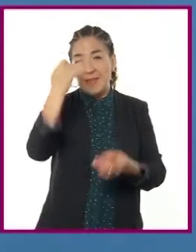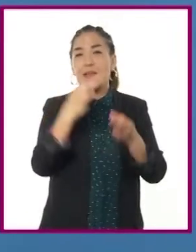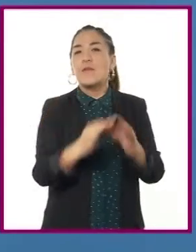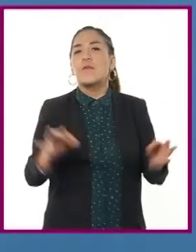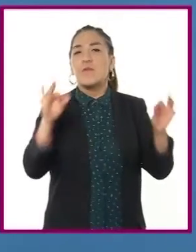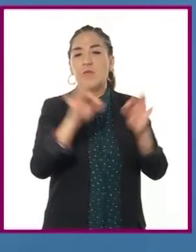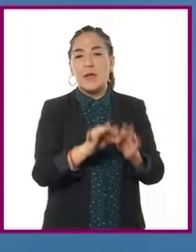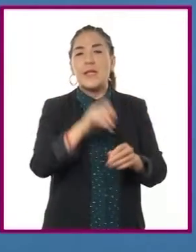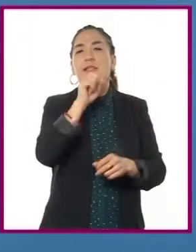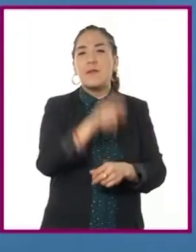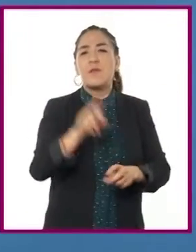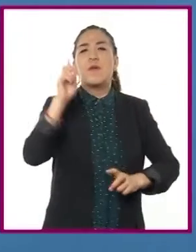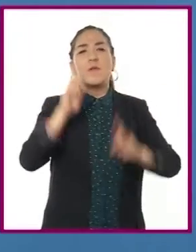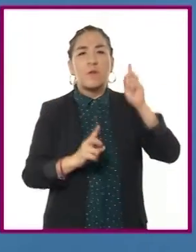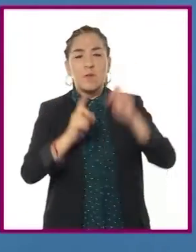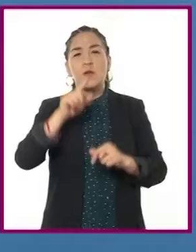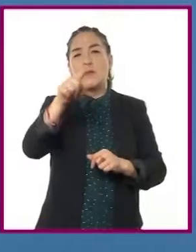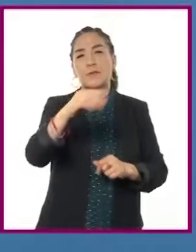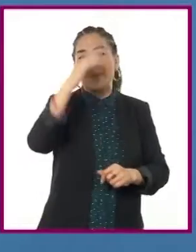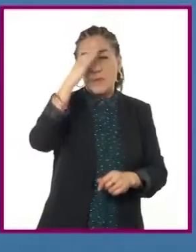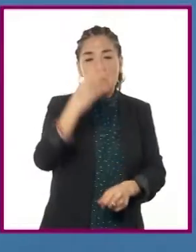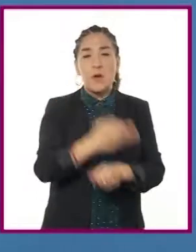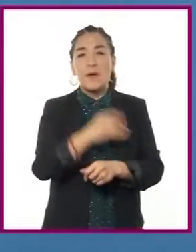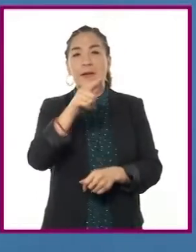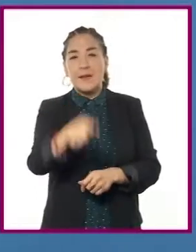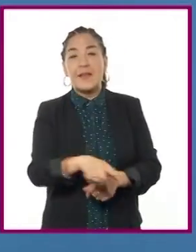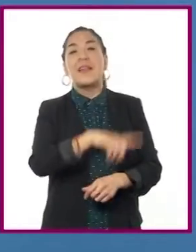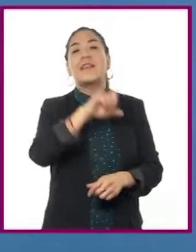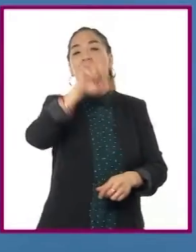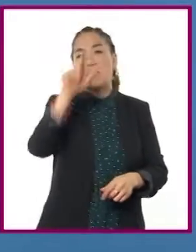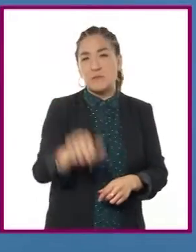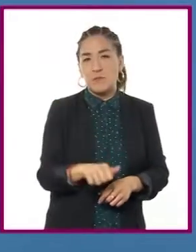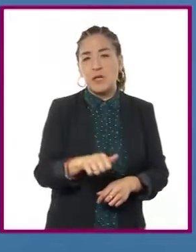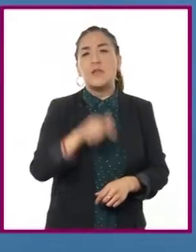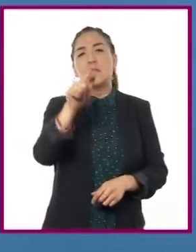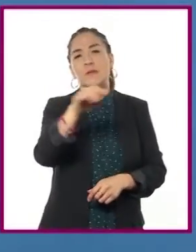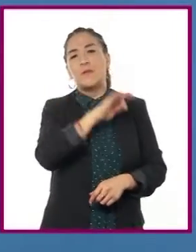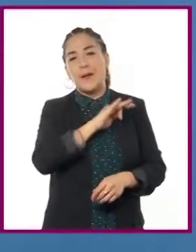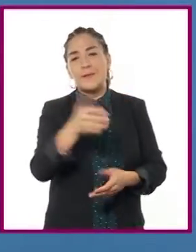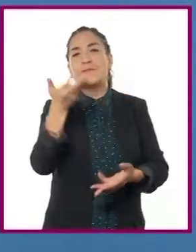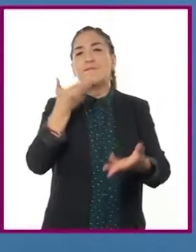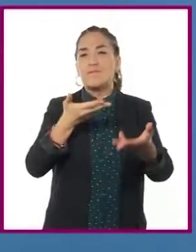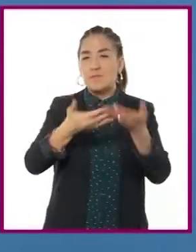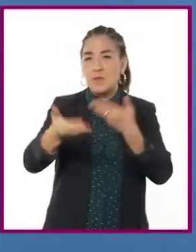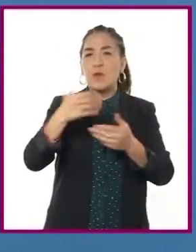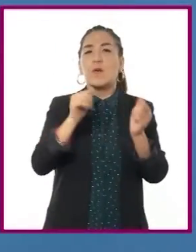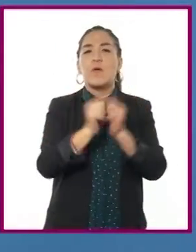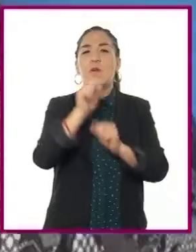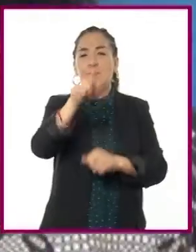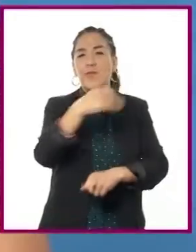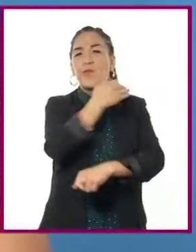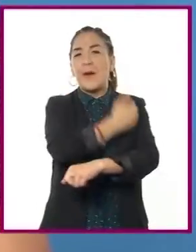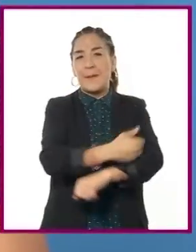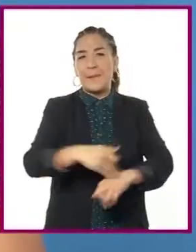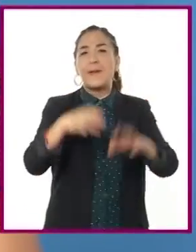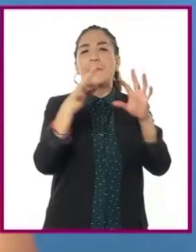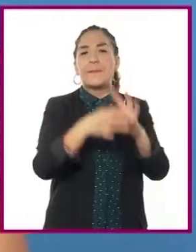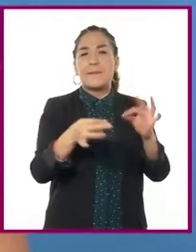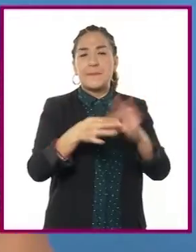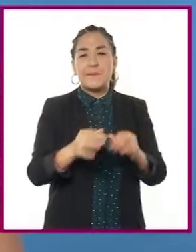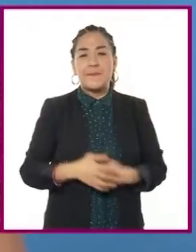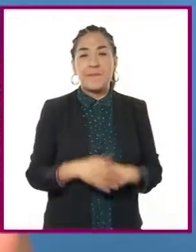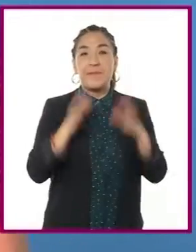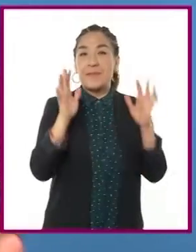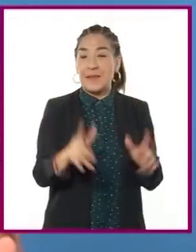principales, así como dudas y reflexiones para que posteriormente puedan compartir sus avances con su familia. Si